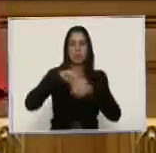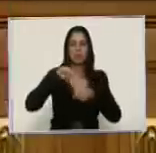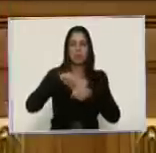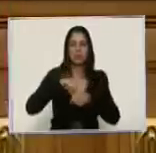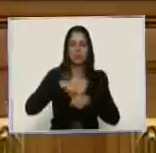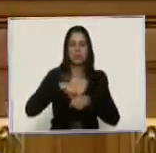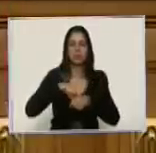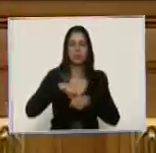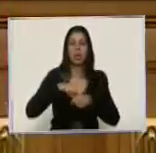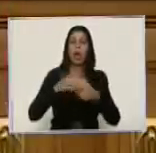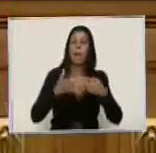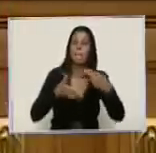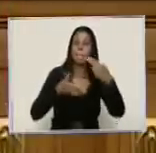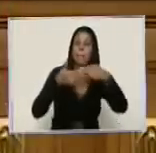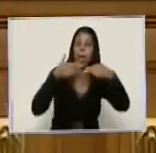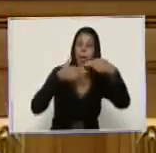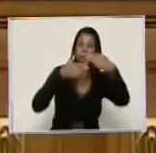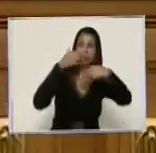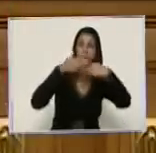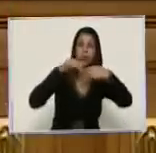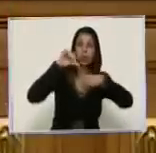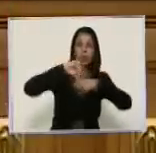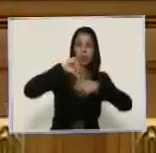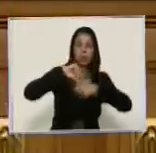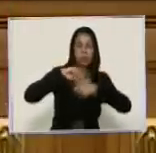esa infraestructura, el precio del